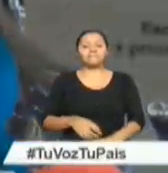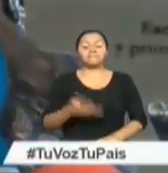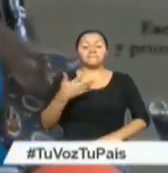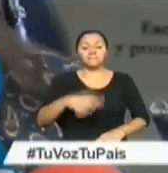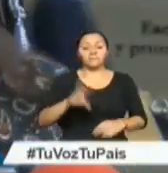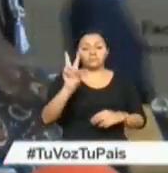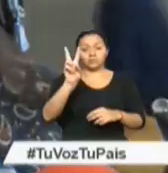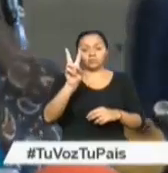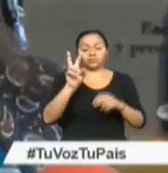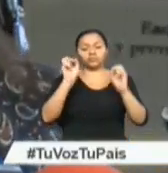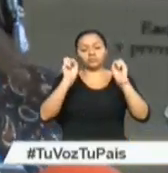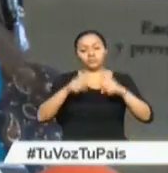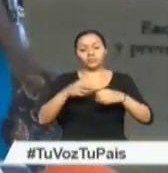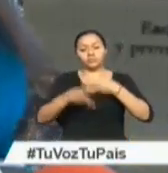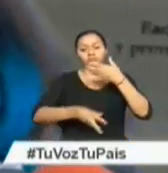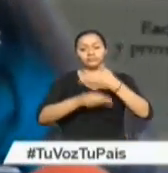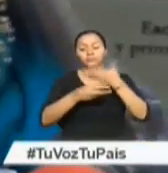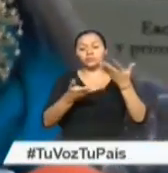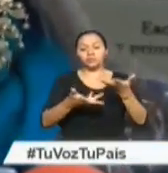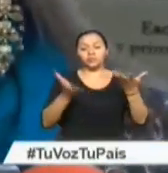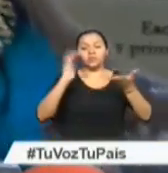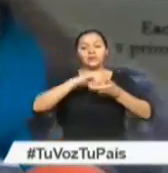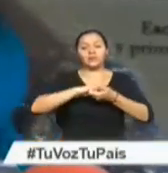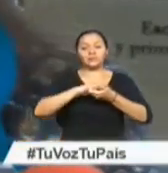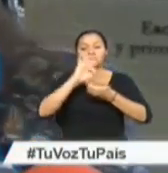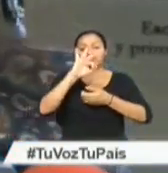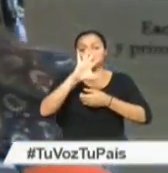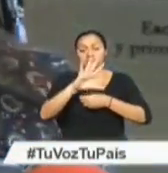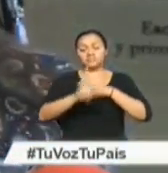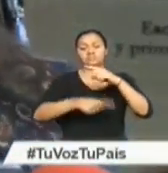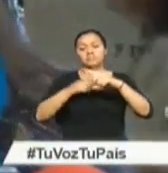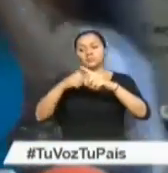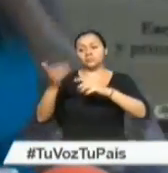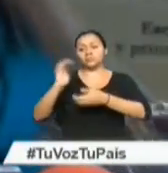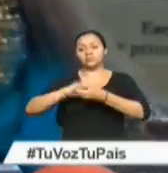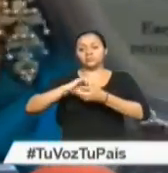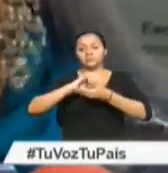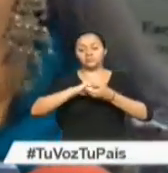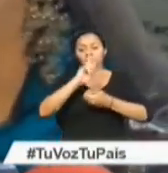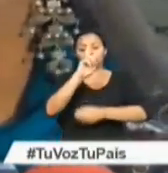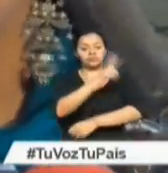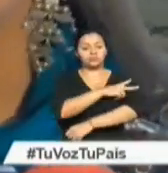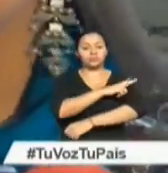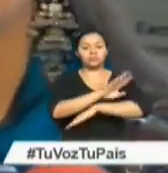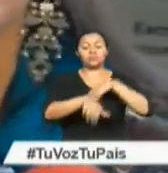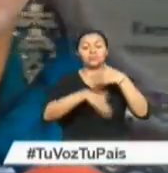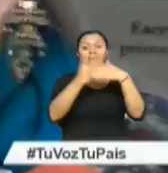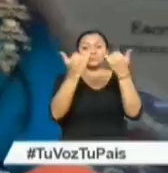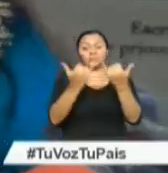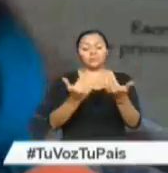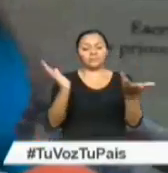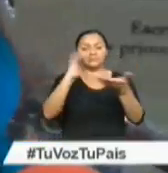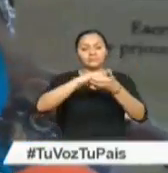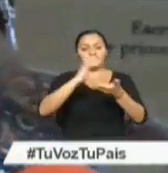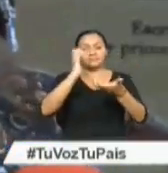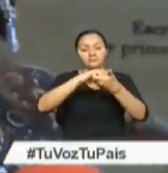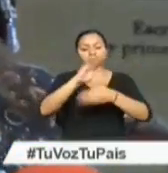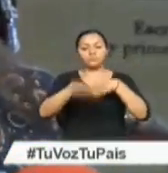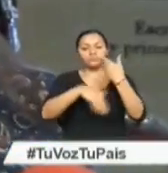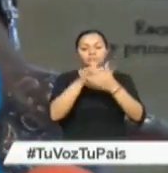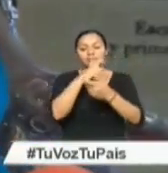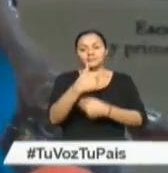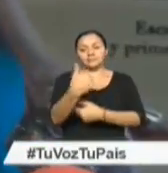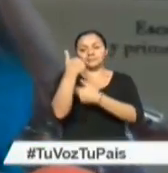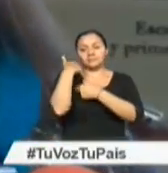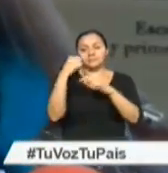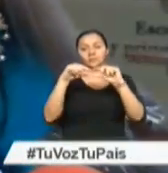dos de ellas podrían estar en Alianza País y sus aliados y obviamente las otras dos vocalías en los bloques que puedan conformarse de parte de